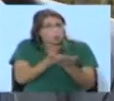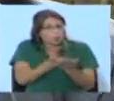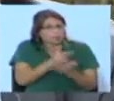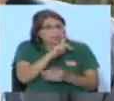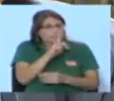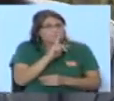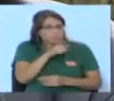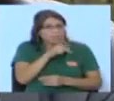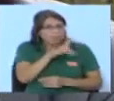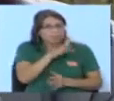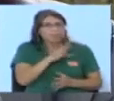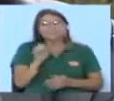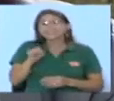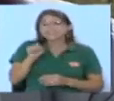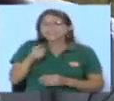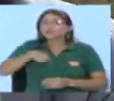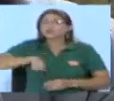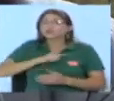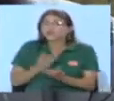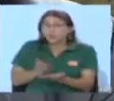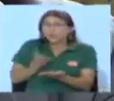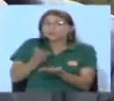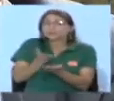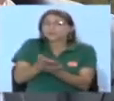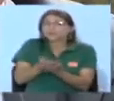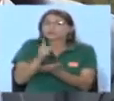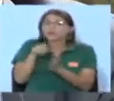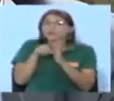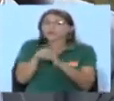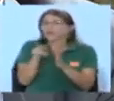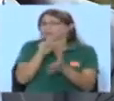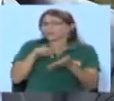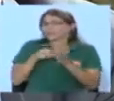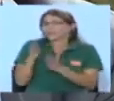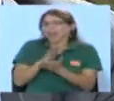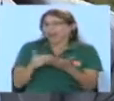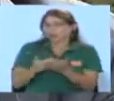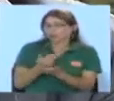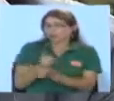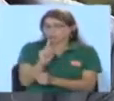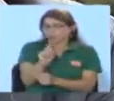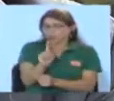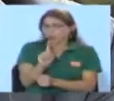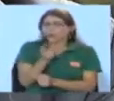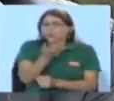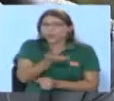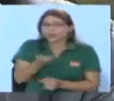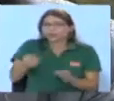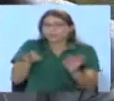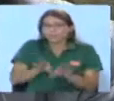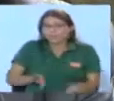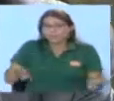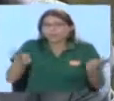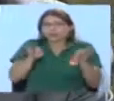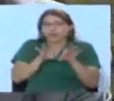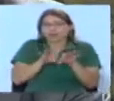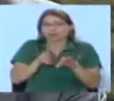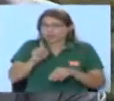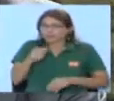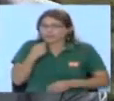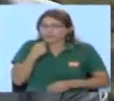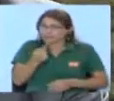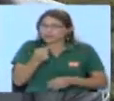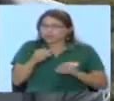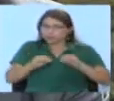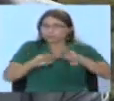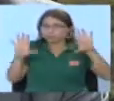tarifario en donde tampoco estamos descubriendo el agua tibia, ¿verdad? Una de las cosas importantes, y hay que decirla de las cosas como